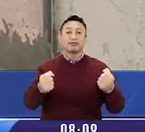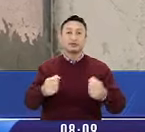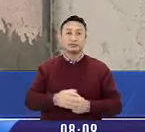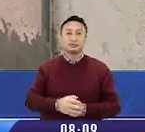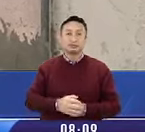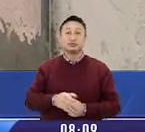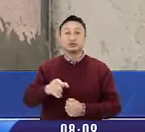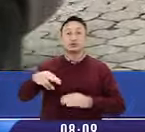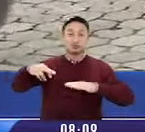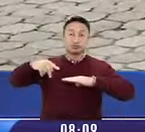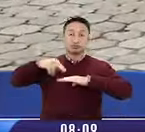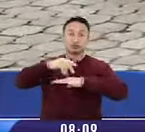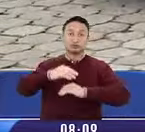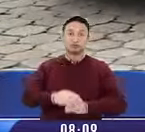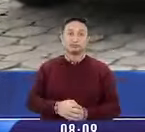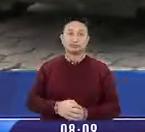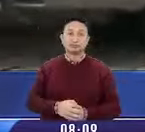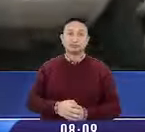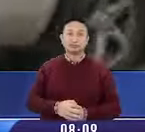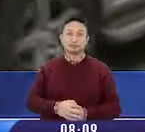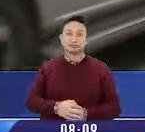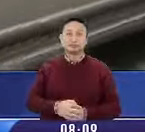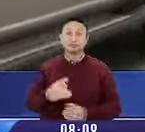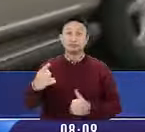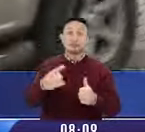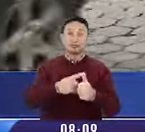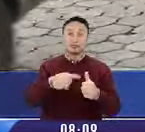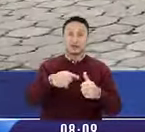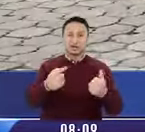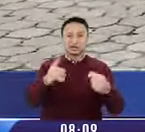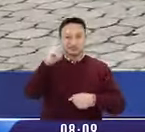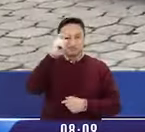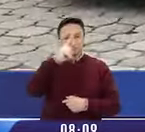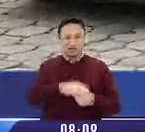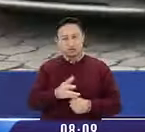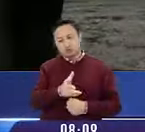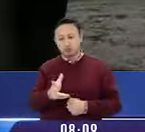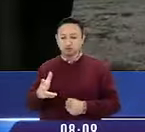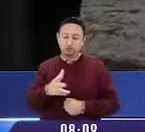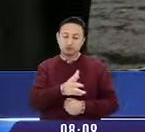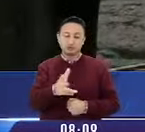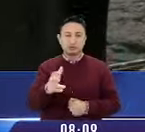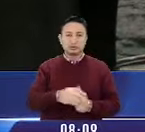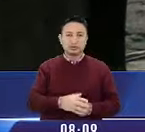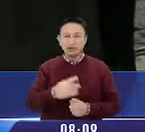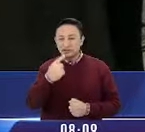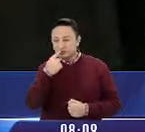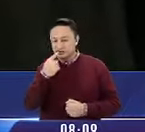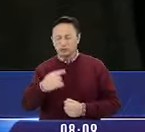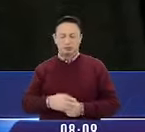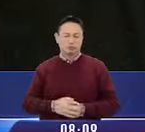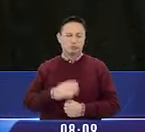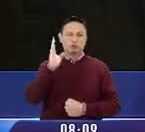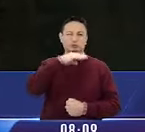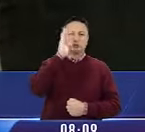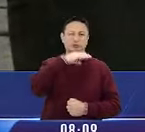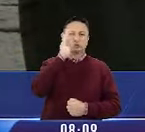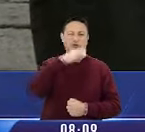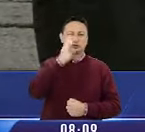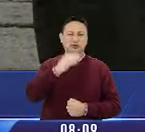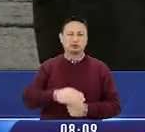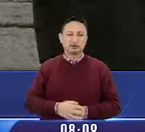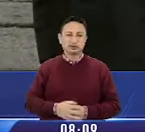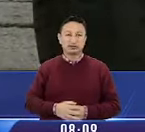los transeúntes. Además de la dificultad para el tránsito de los vehículos, el olor que emana esta alcantarilla se